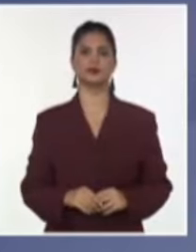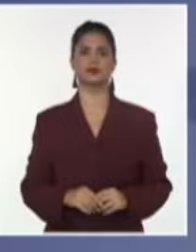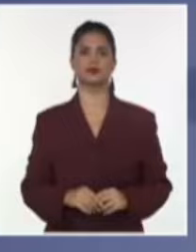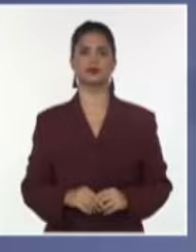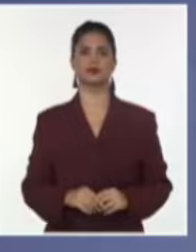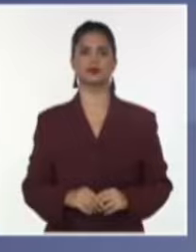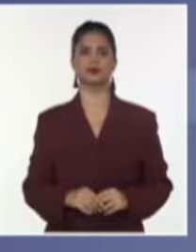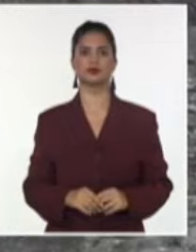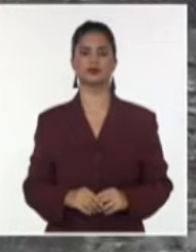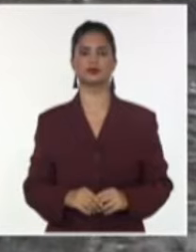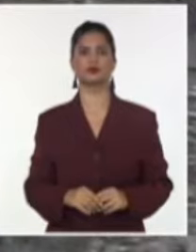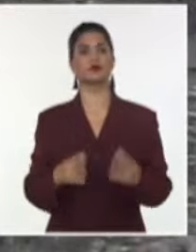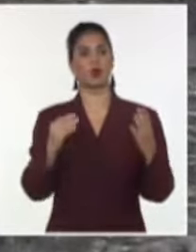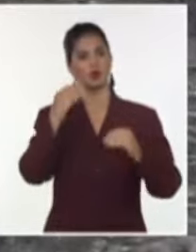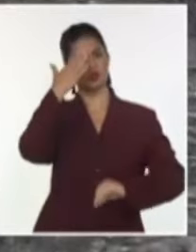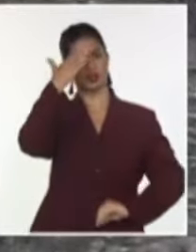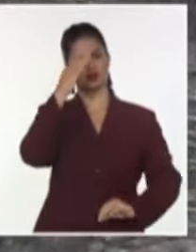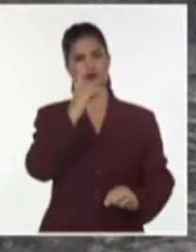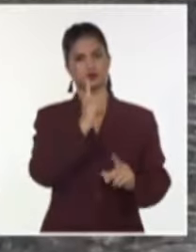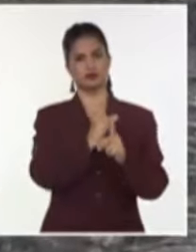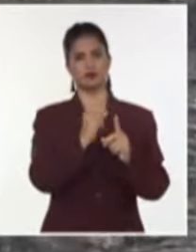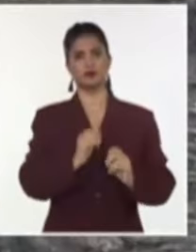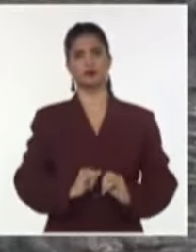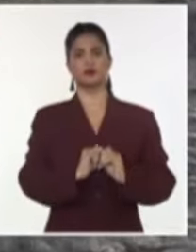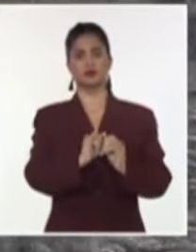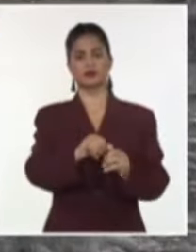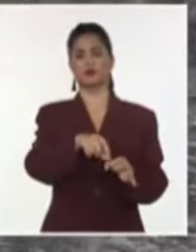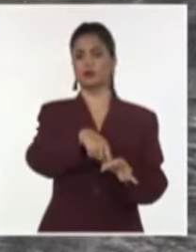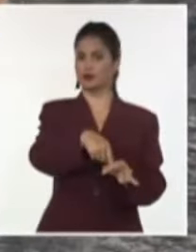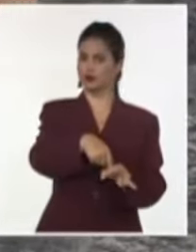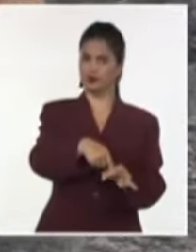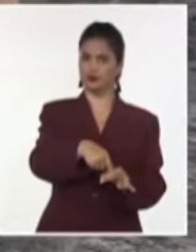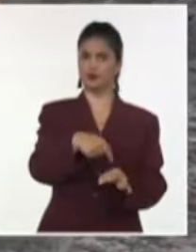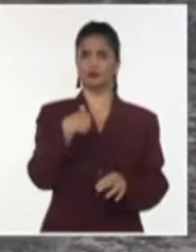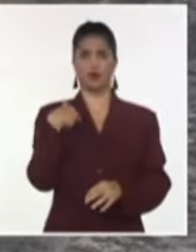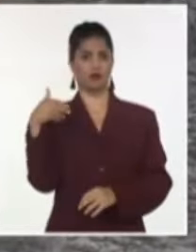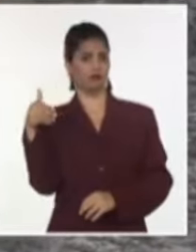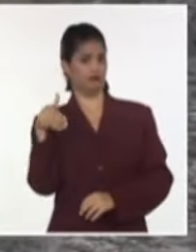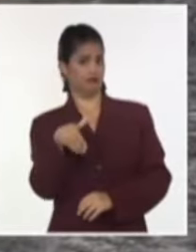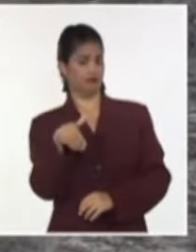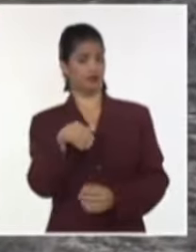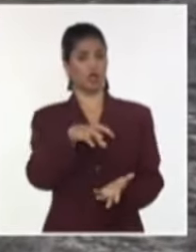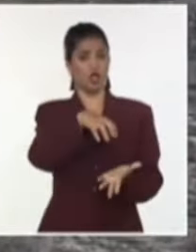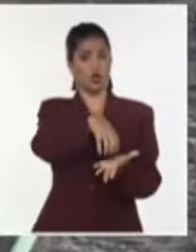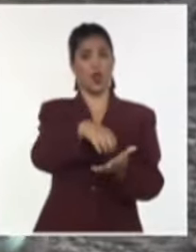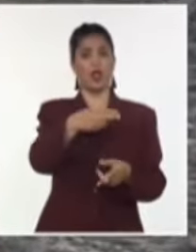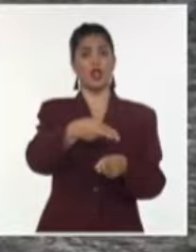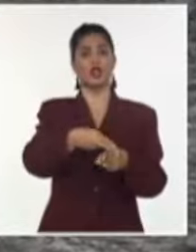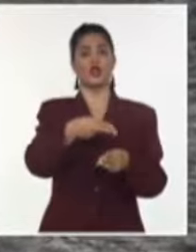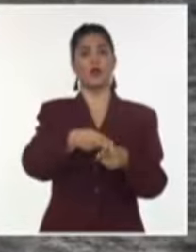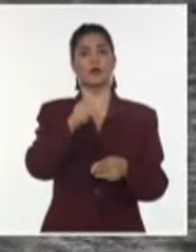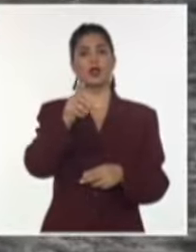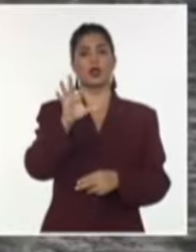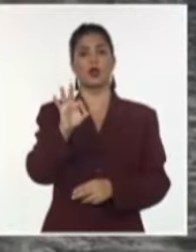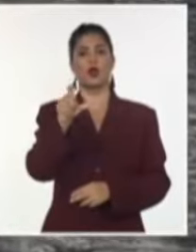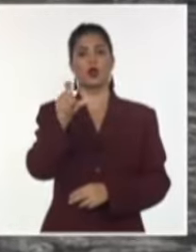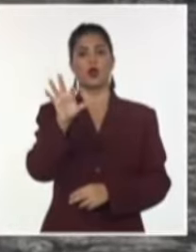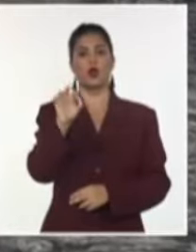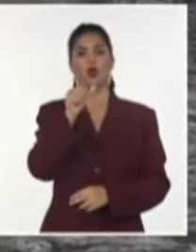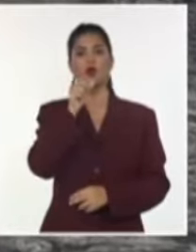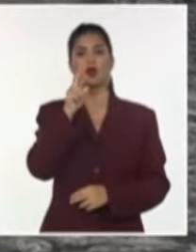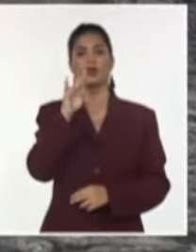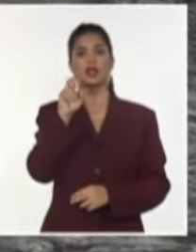Sí, muchísimas gracias. Un saludo desde la Isla de la Juventud. Bueno, me encuentro en Cocodrilo, el poblado más al sur del